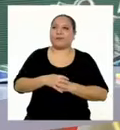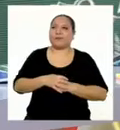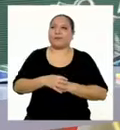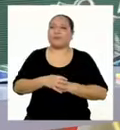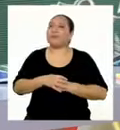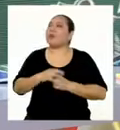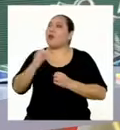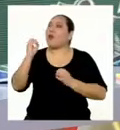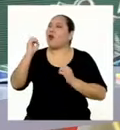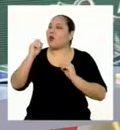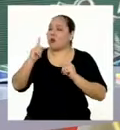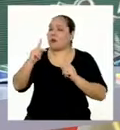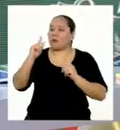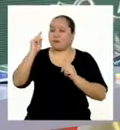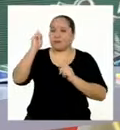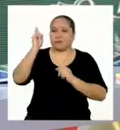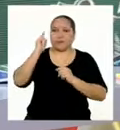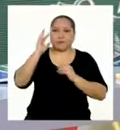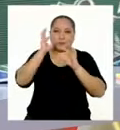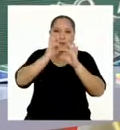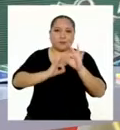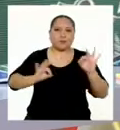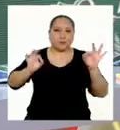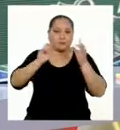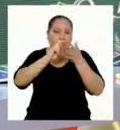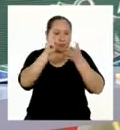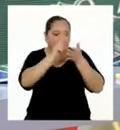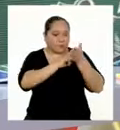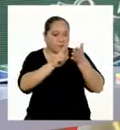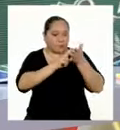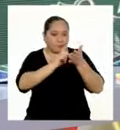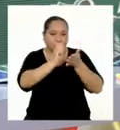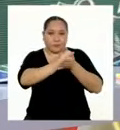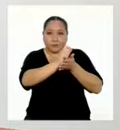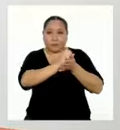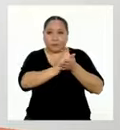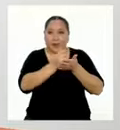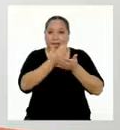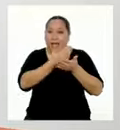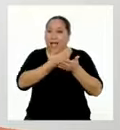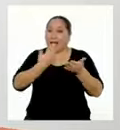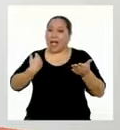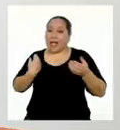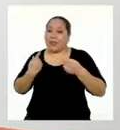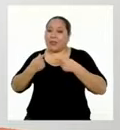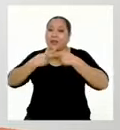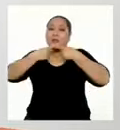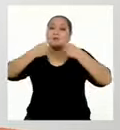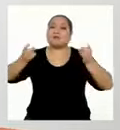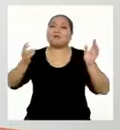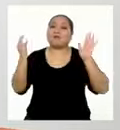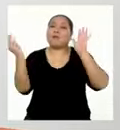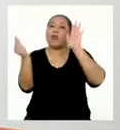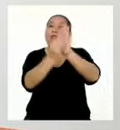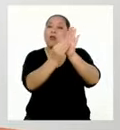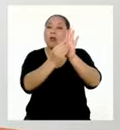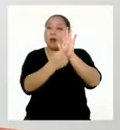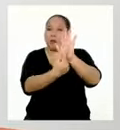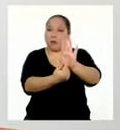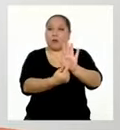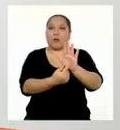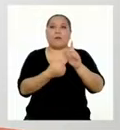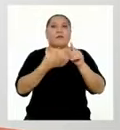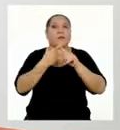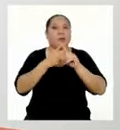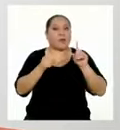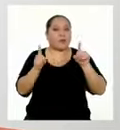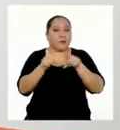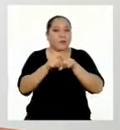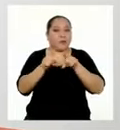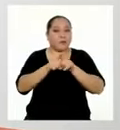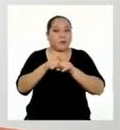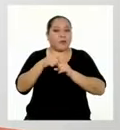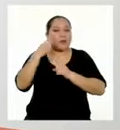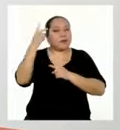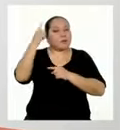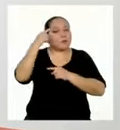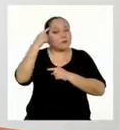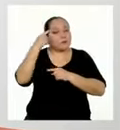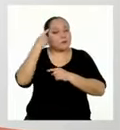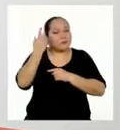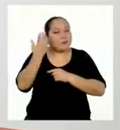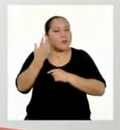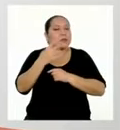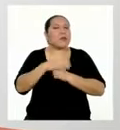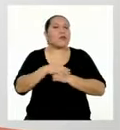profesora. Es importante revisar un texto antes de poder publicarlo. Y sobre todo, hacerlo teniendo